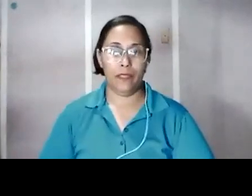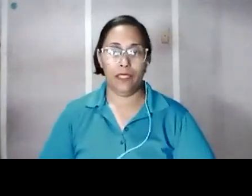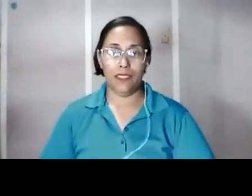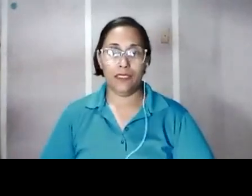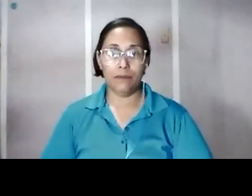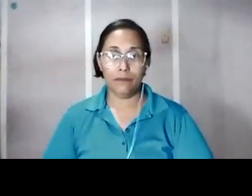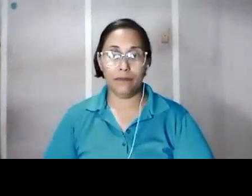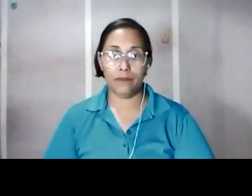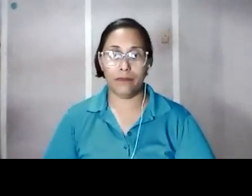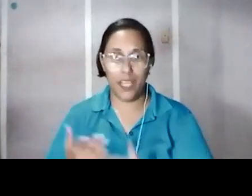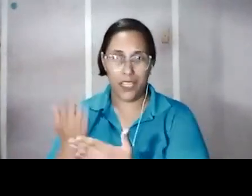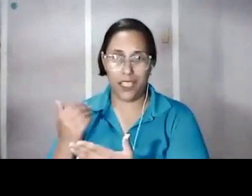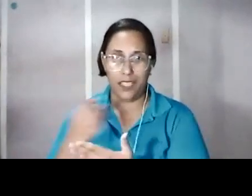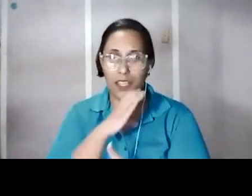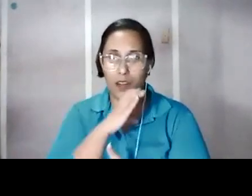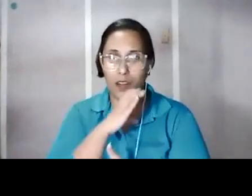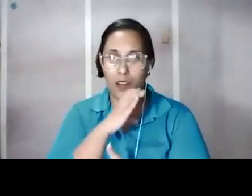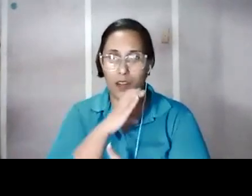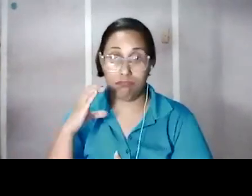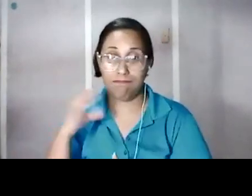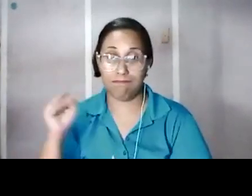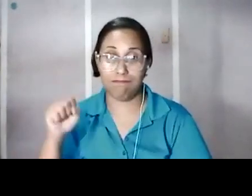de la Cuaresma, antes, ¿no?